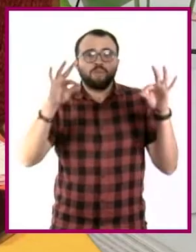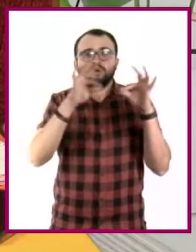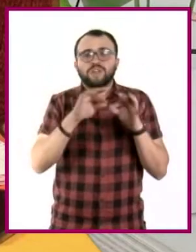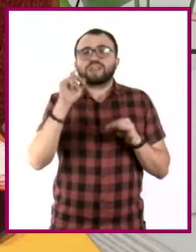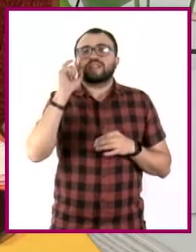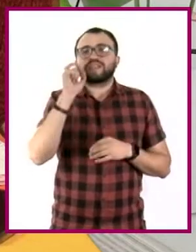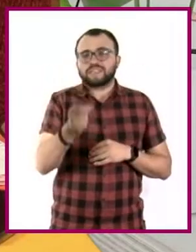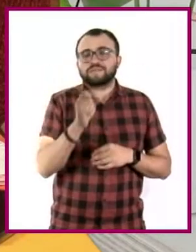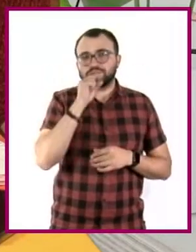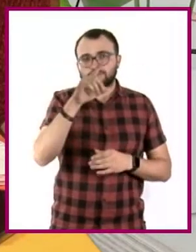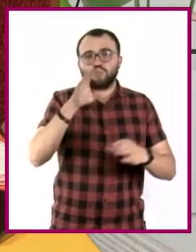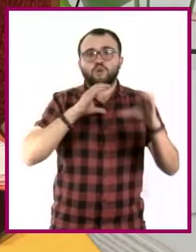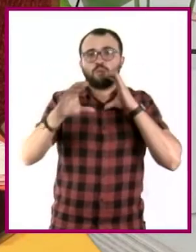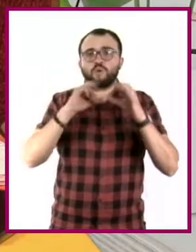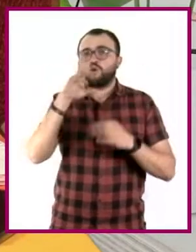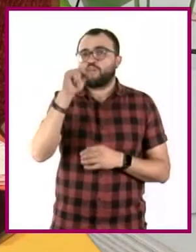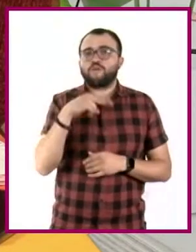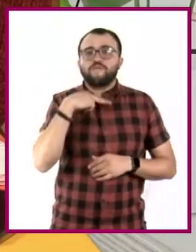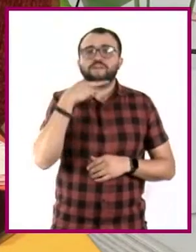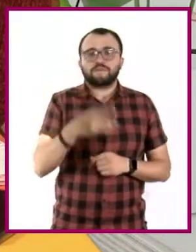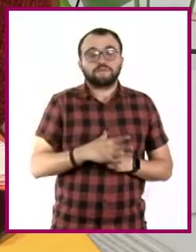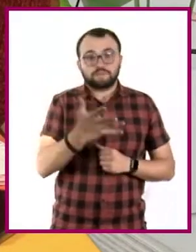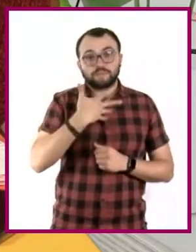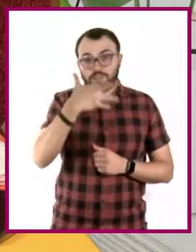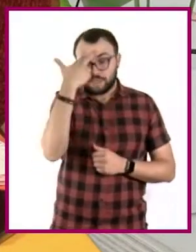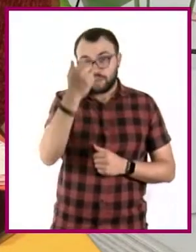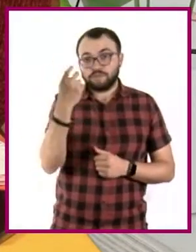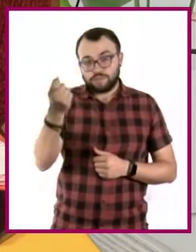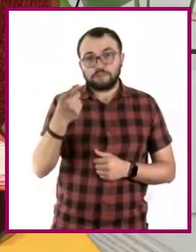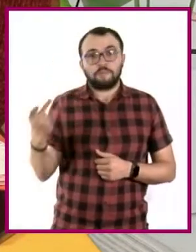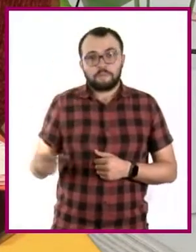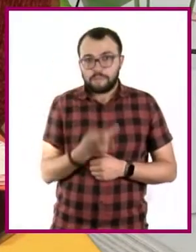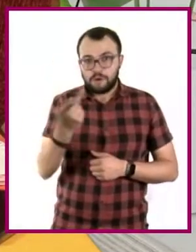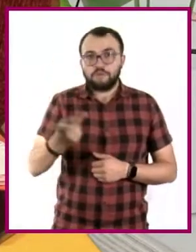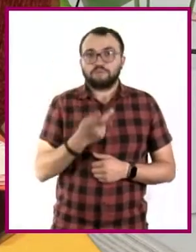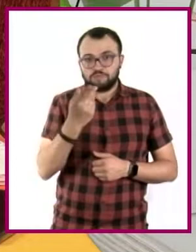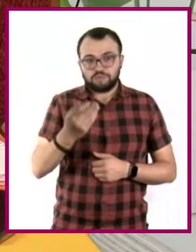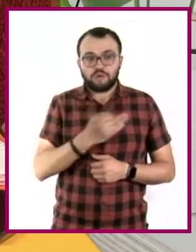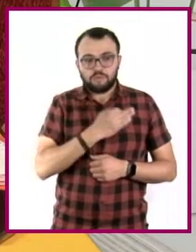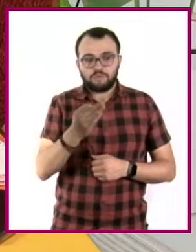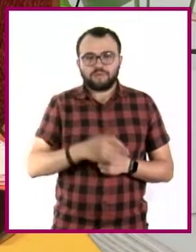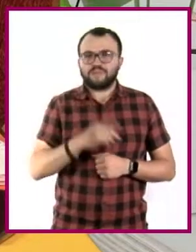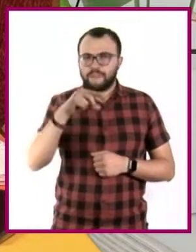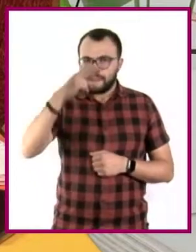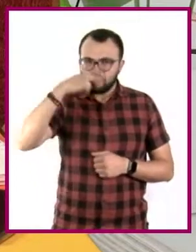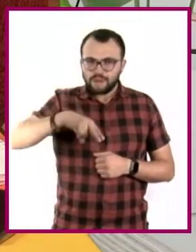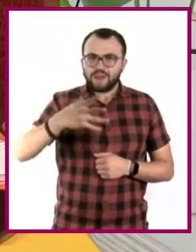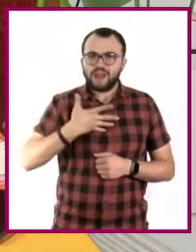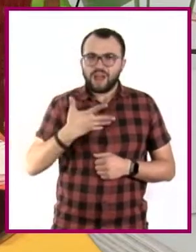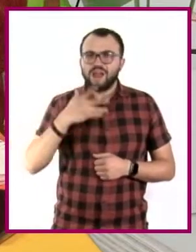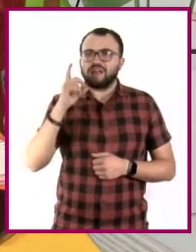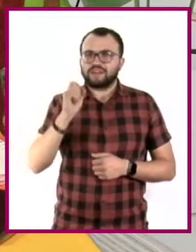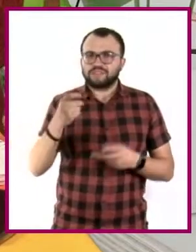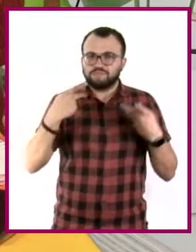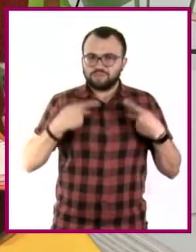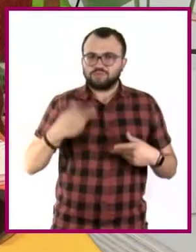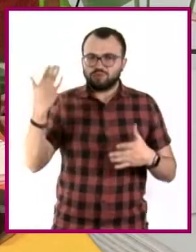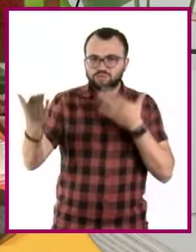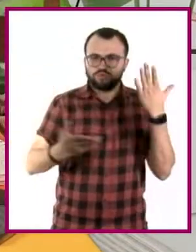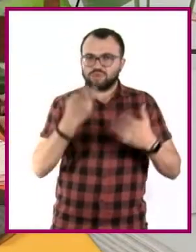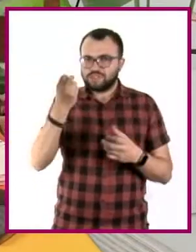verbal. Tienes razón, Mati. Esa es una muy buena pregunta. ¿En México habrá personas que estudian este tema?